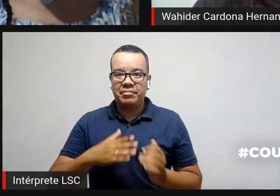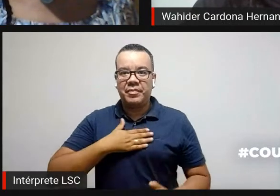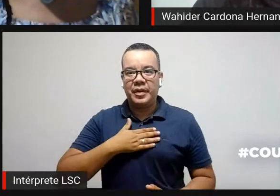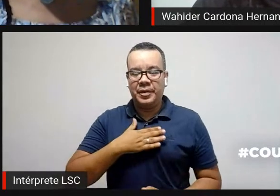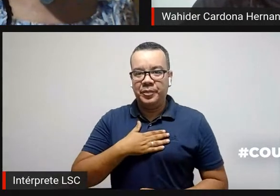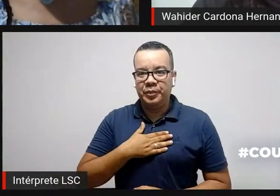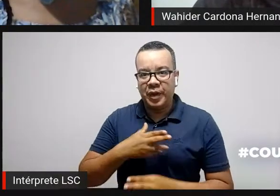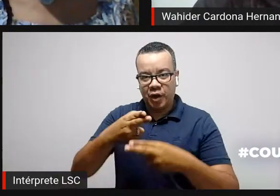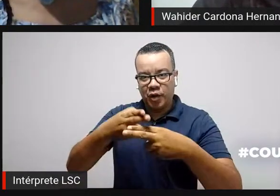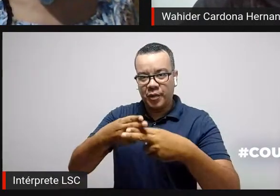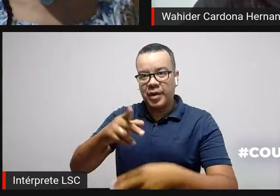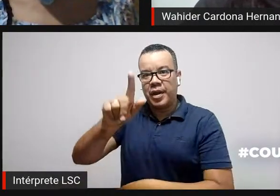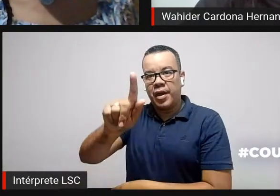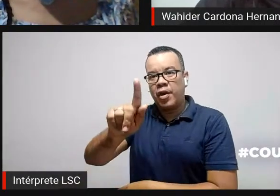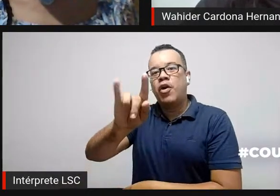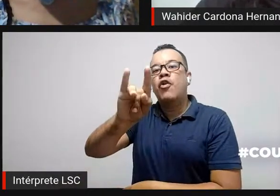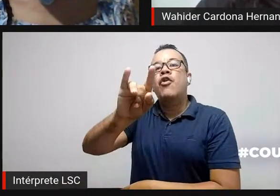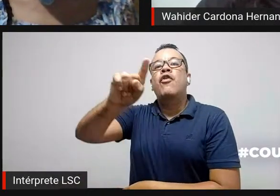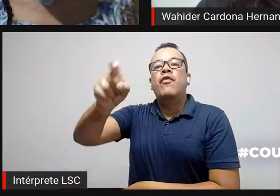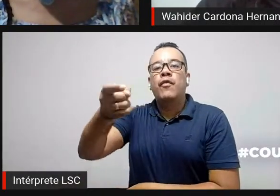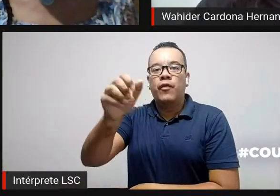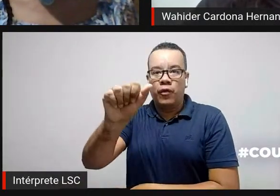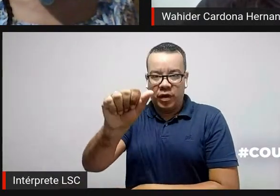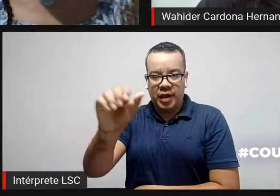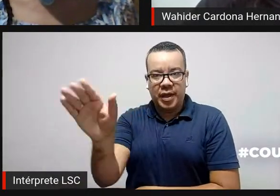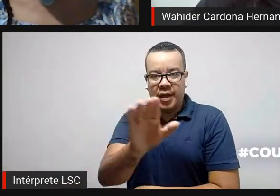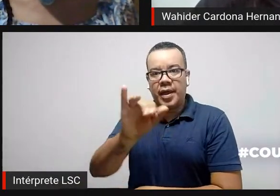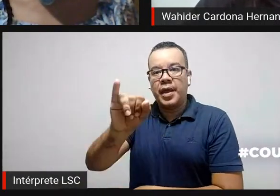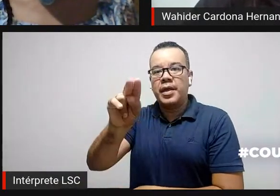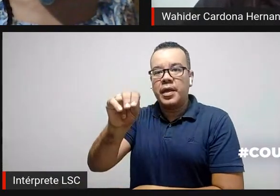Fuga indoamericana.